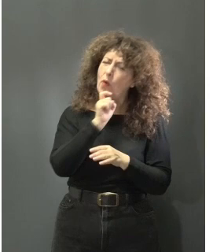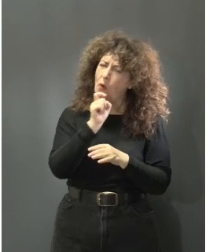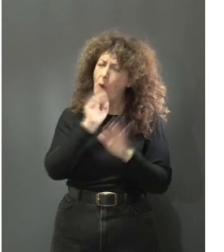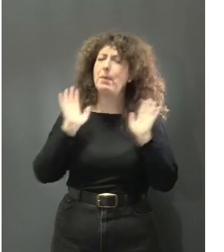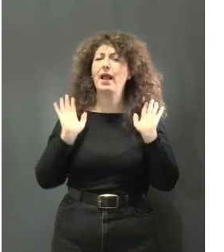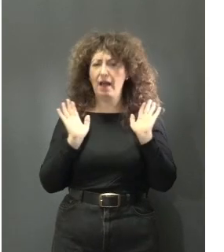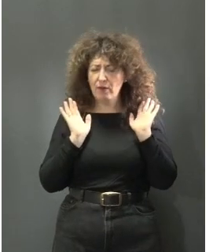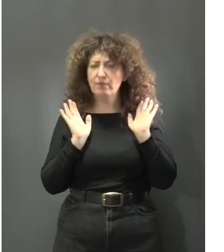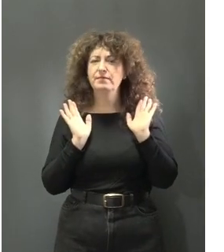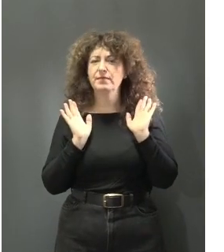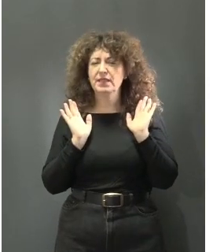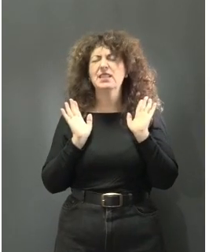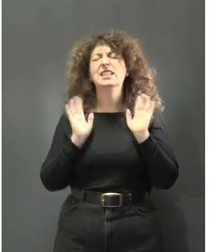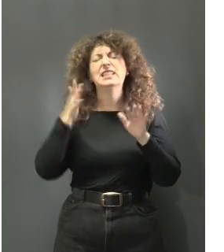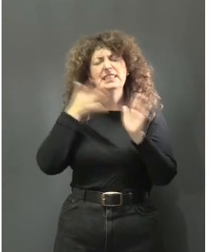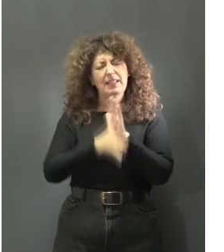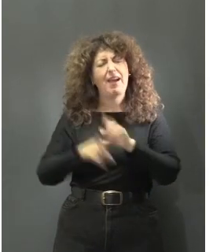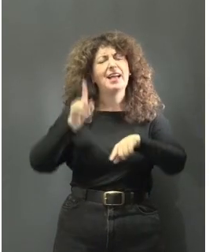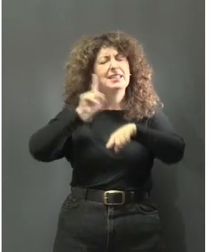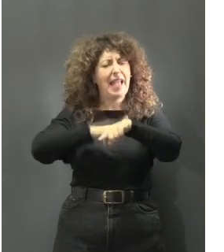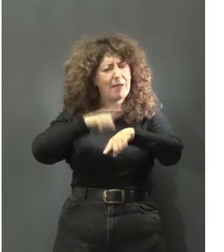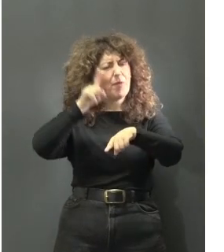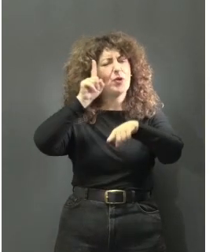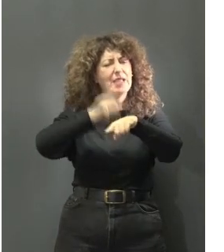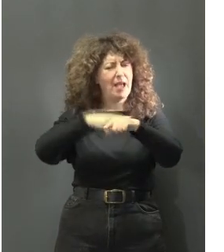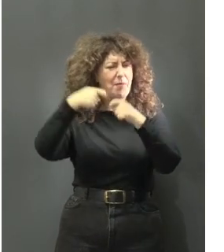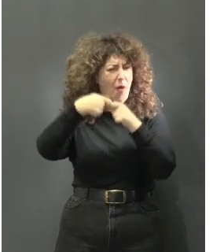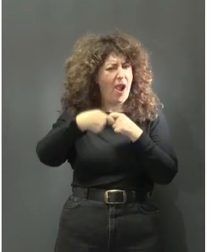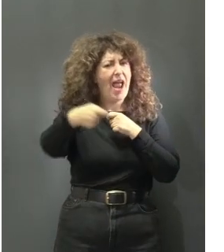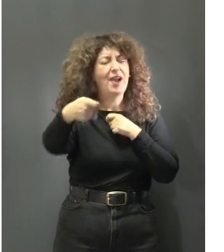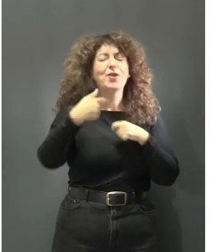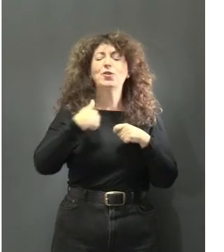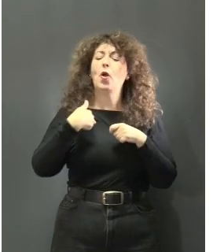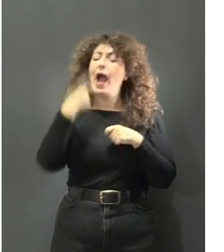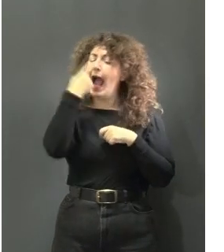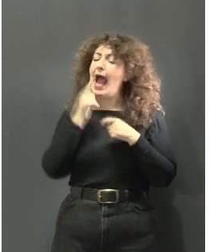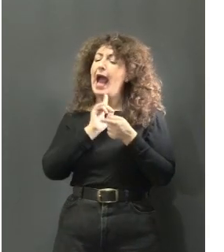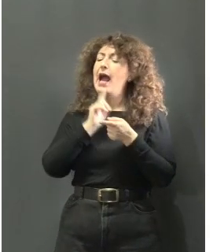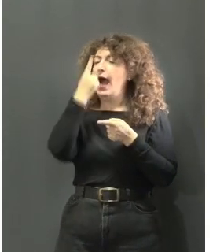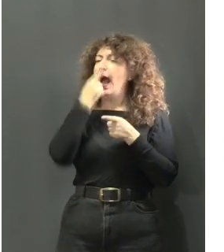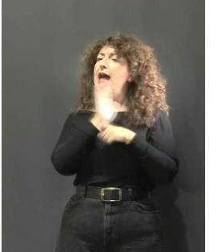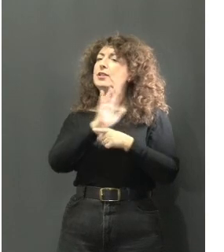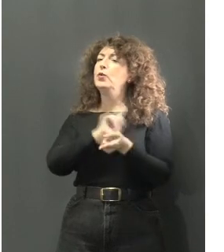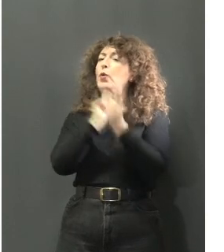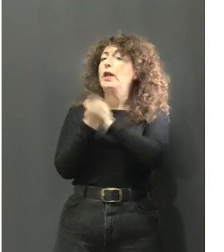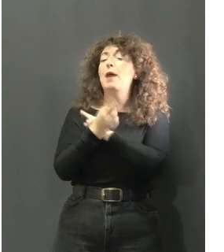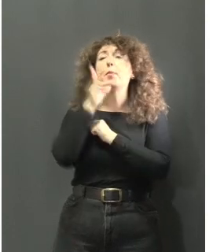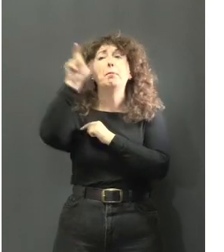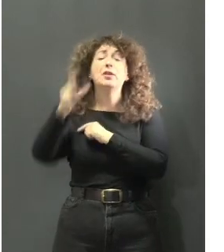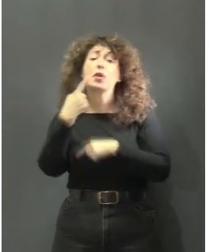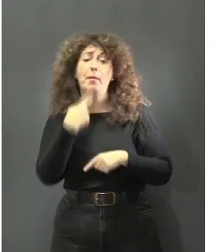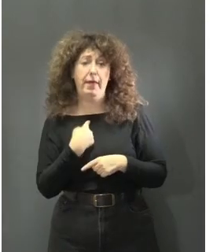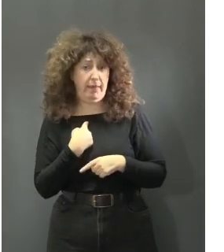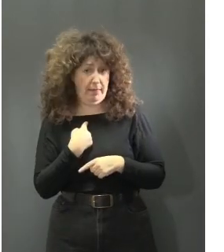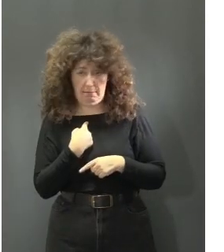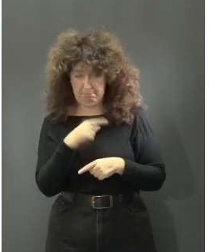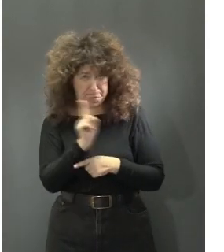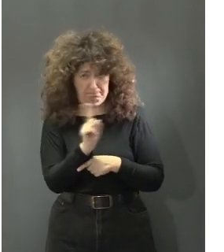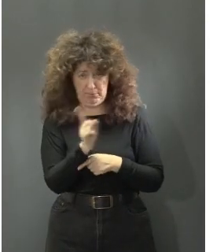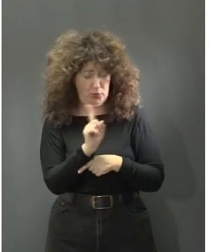Es decir, que lleva su tiempo. Uno no cambia de actitudes simplemente porque alguien te lo diga, sino